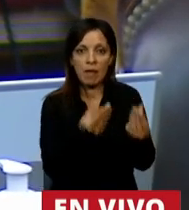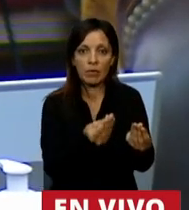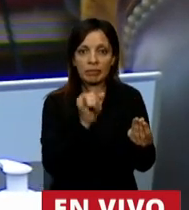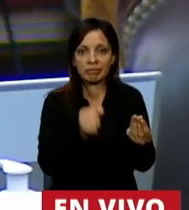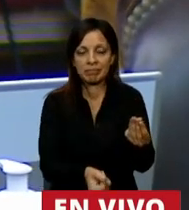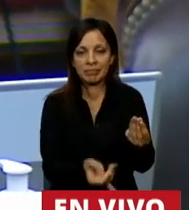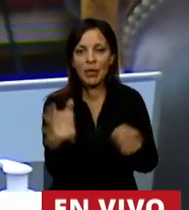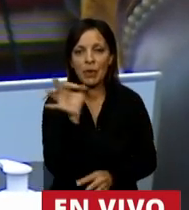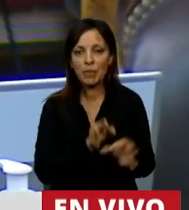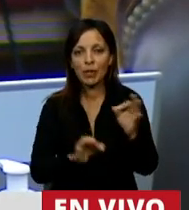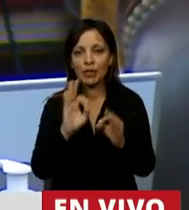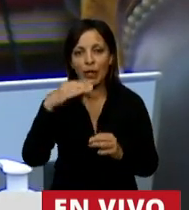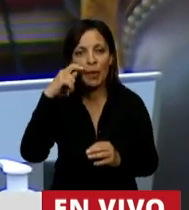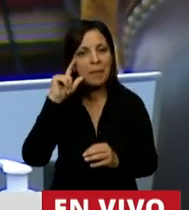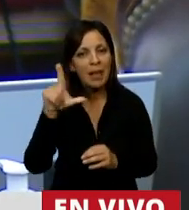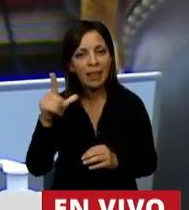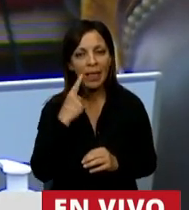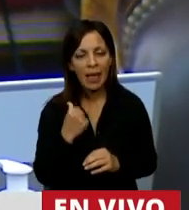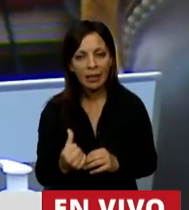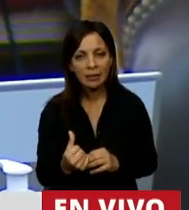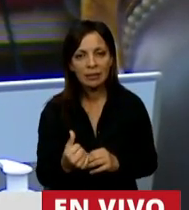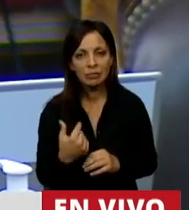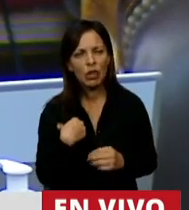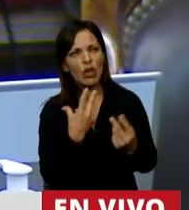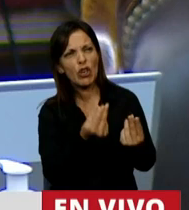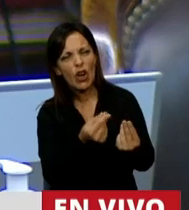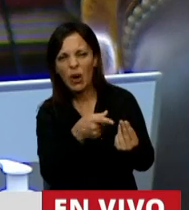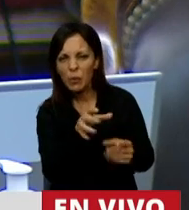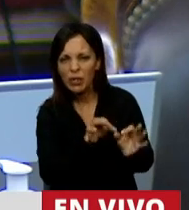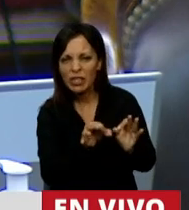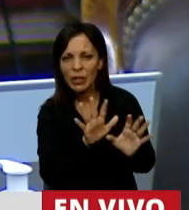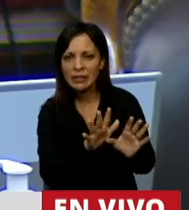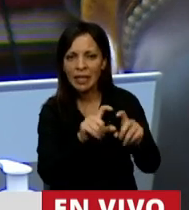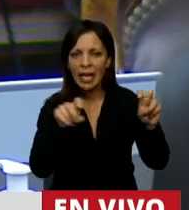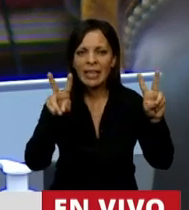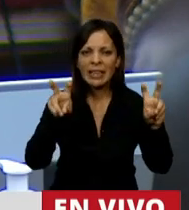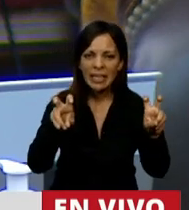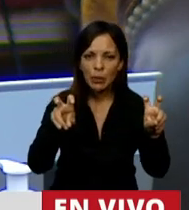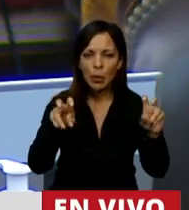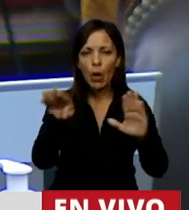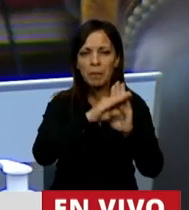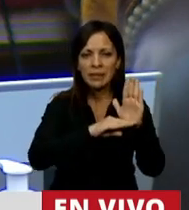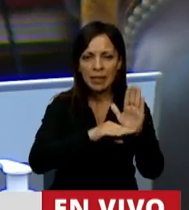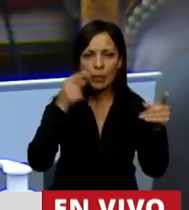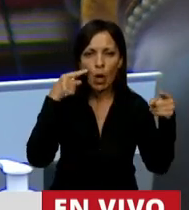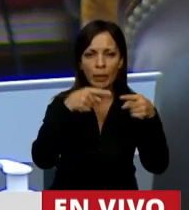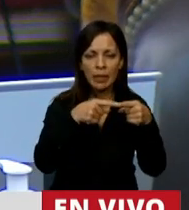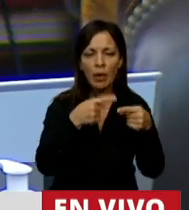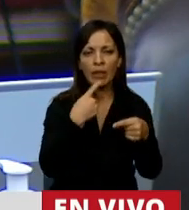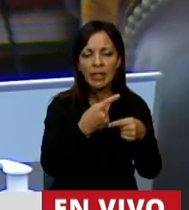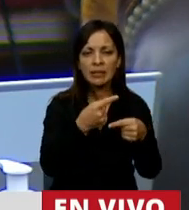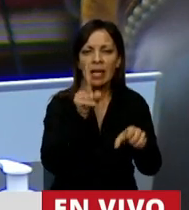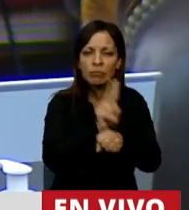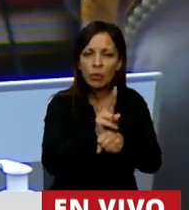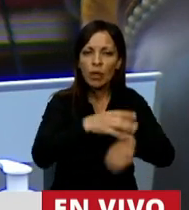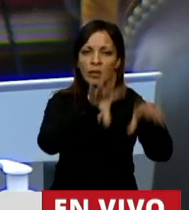Mil Días? ¿Cómo negarse a apoyar un proyecto en el que, desde su título y principios, plantea la atención y el cuidado integral de la